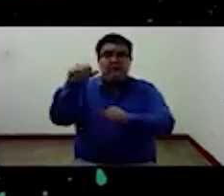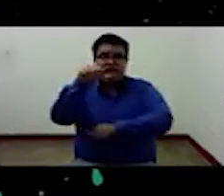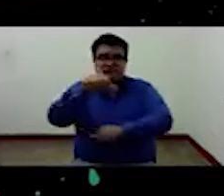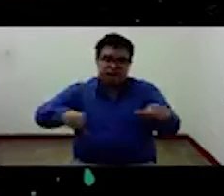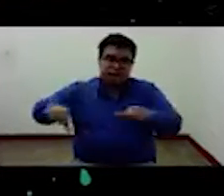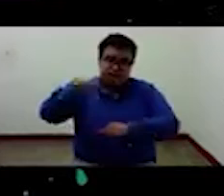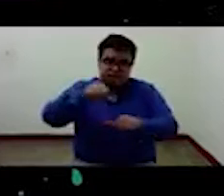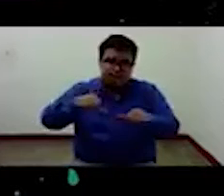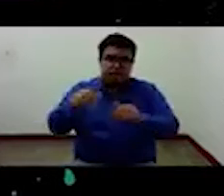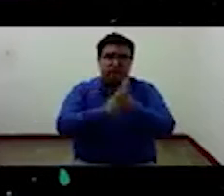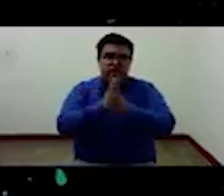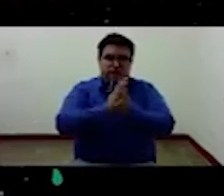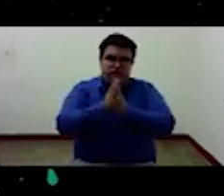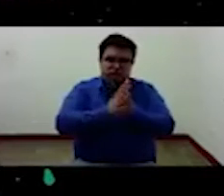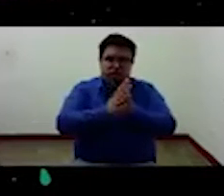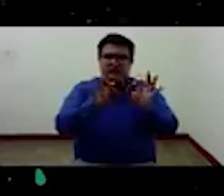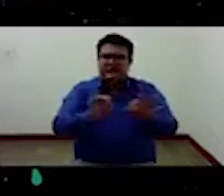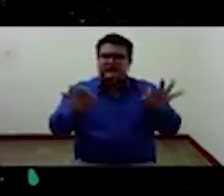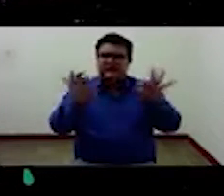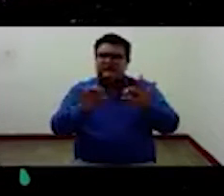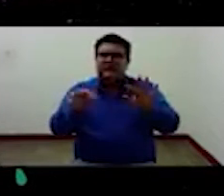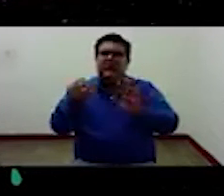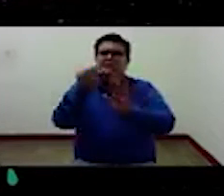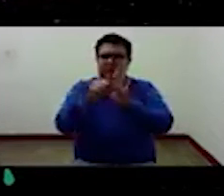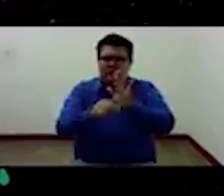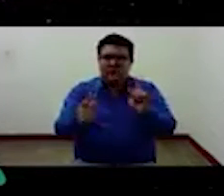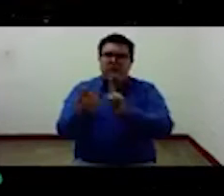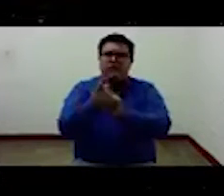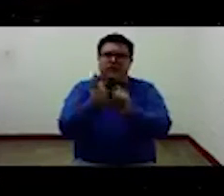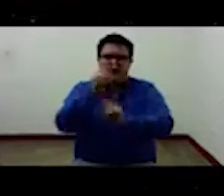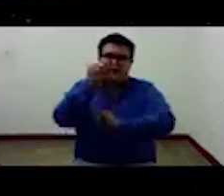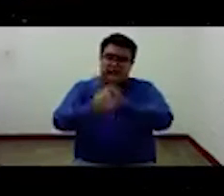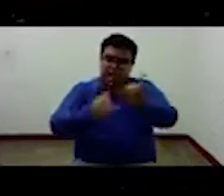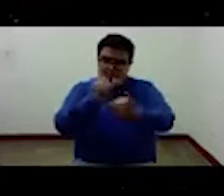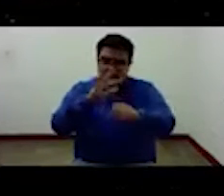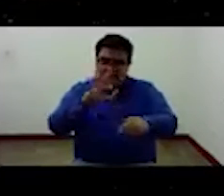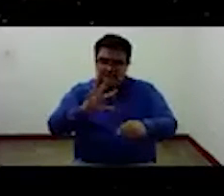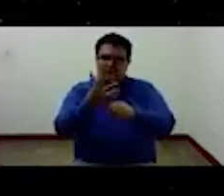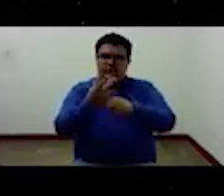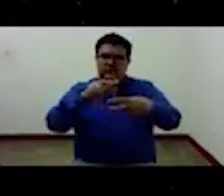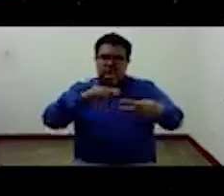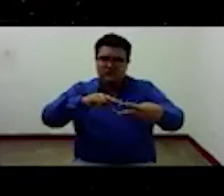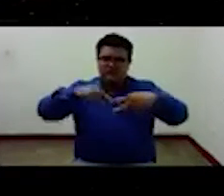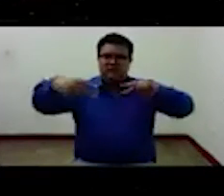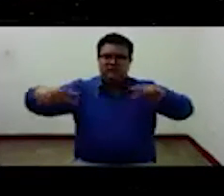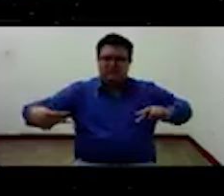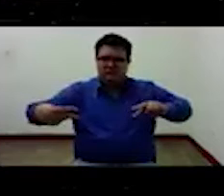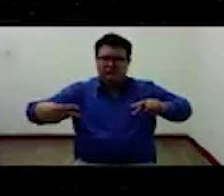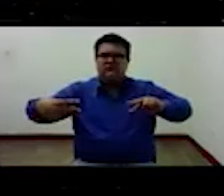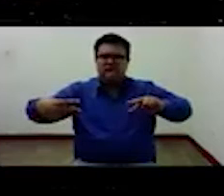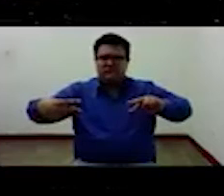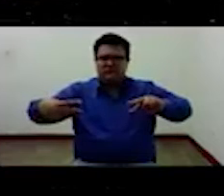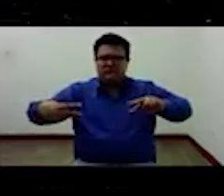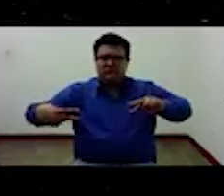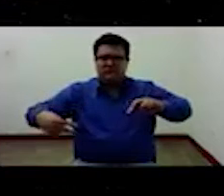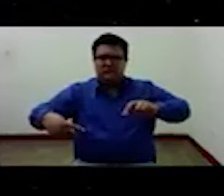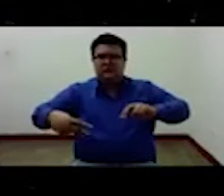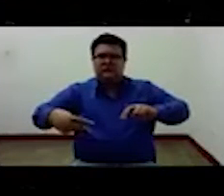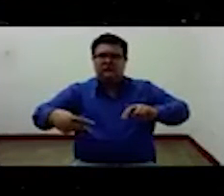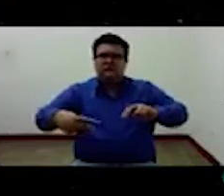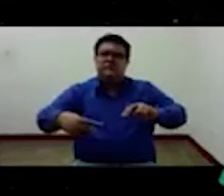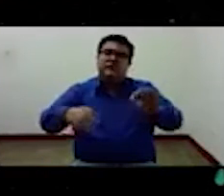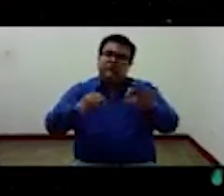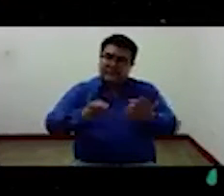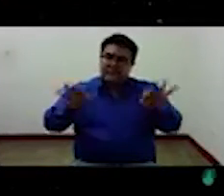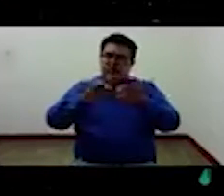conferencia que hace parte del Seminario Internacional de Arte y Alteridad